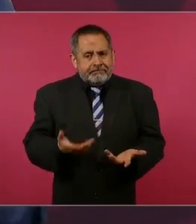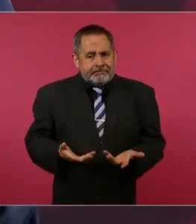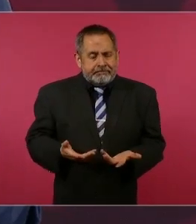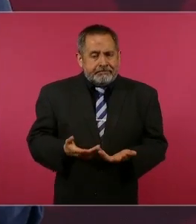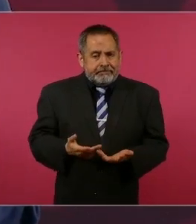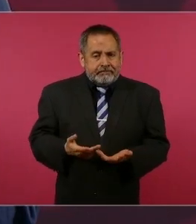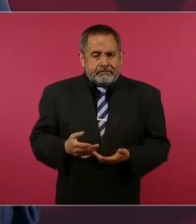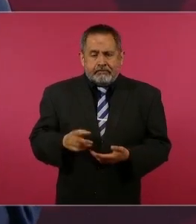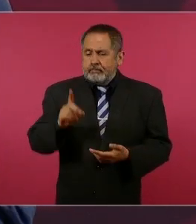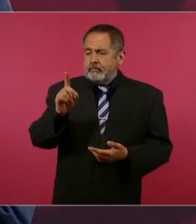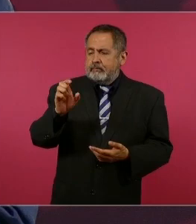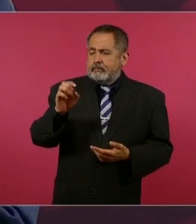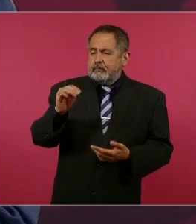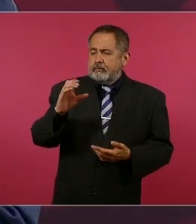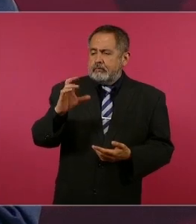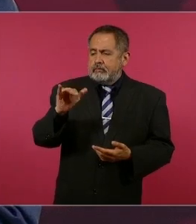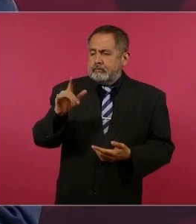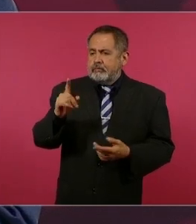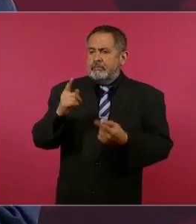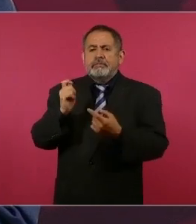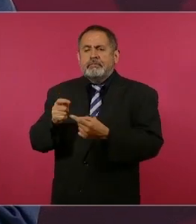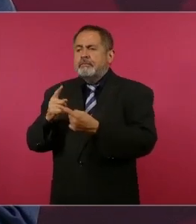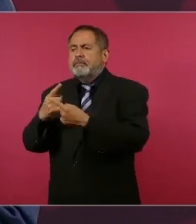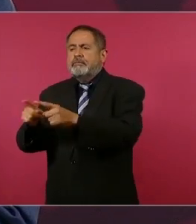es pluralidad,